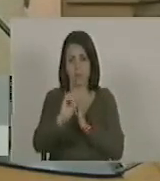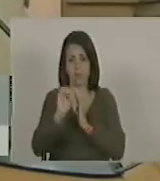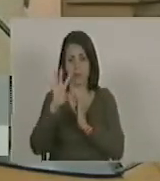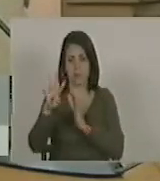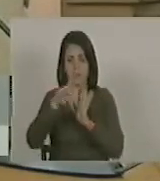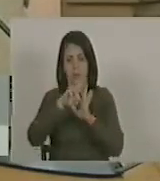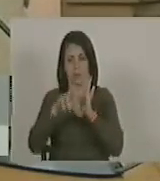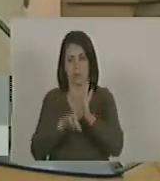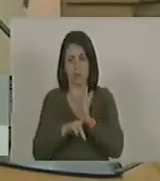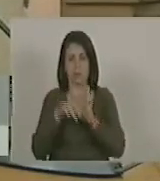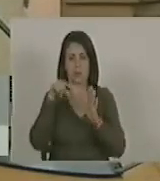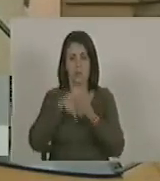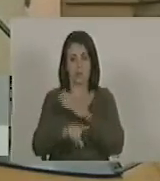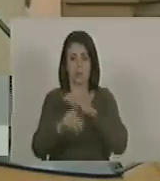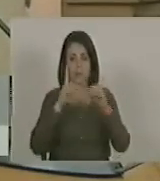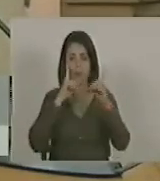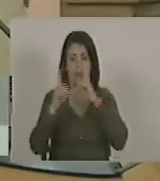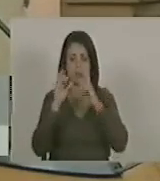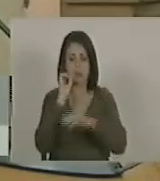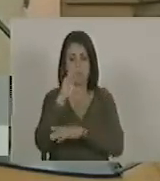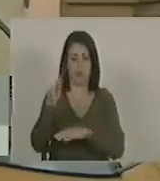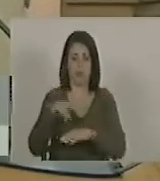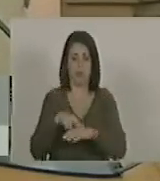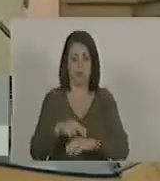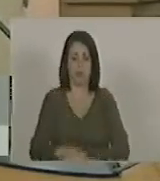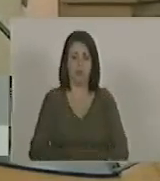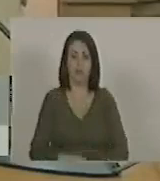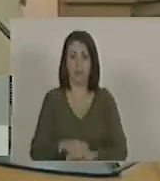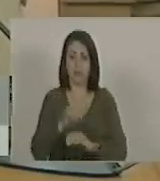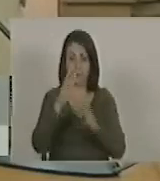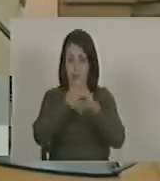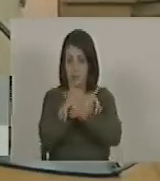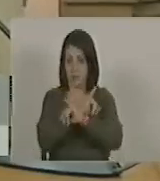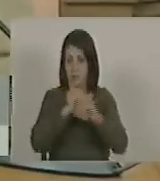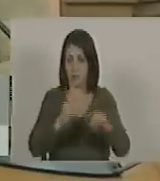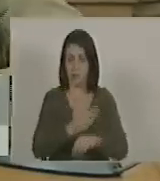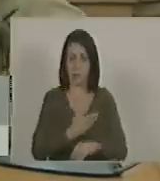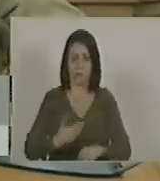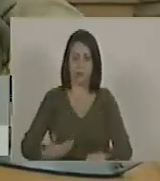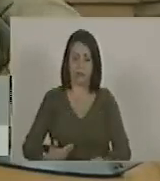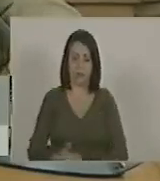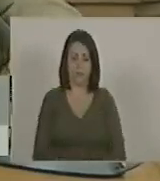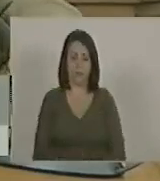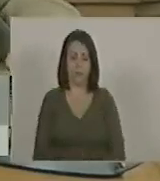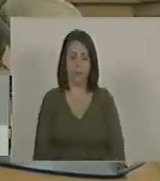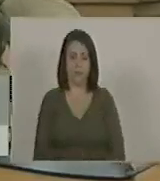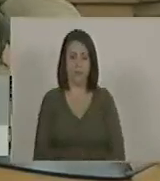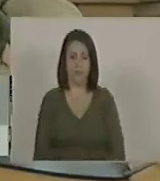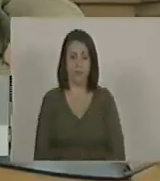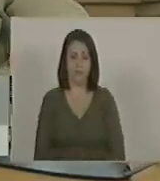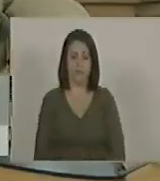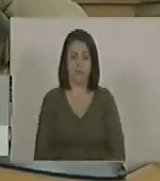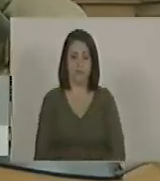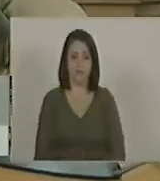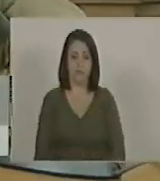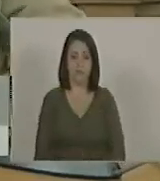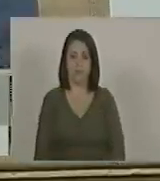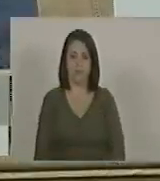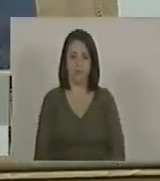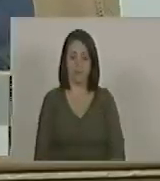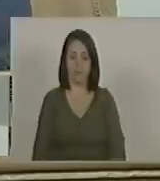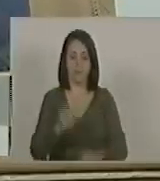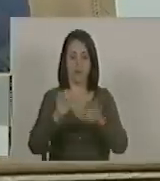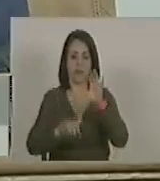del Reglamento Interior y de Debates de la Asamblea Nacional. Es todo, ciudadano primer vicepresidente.